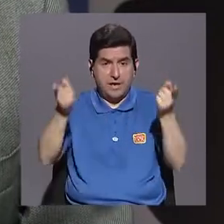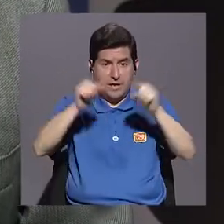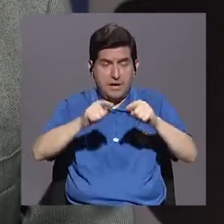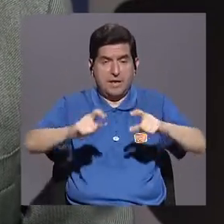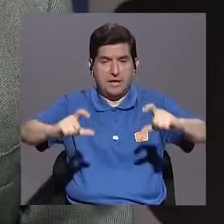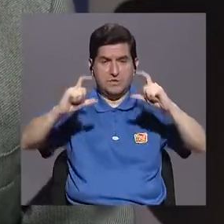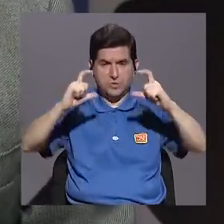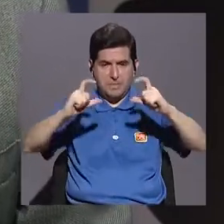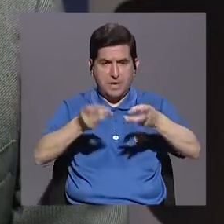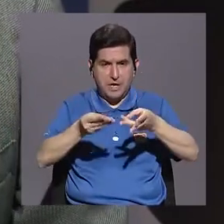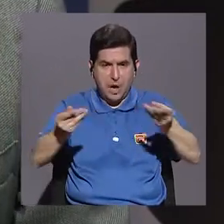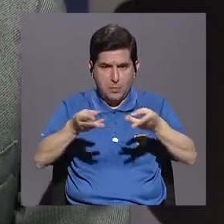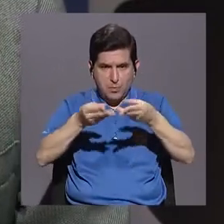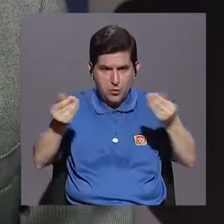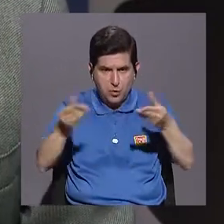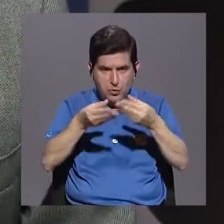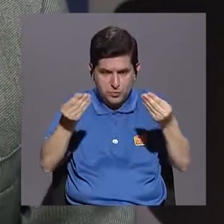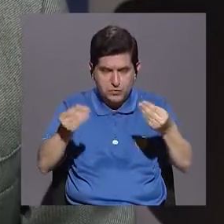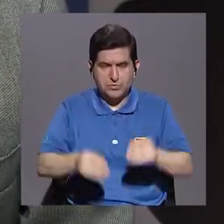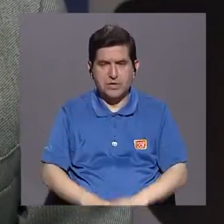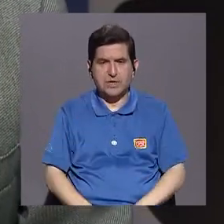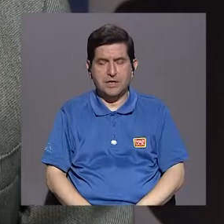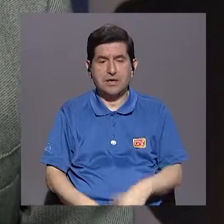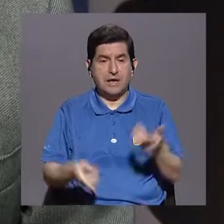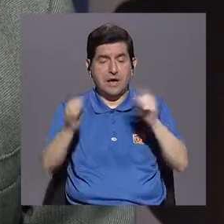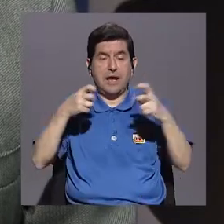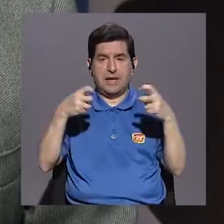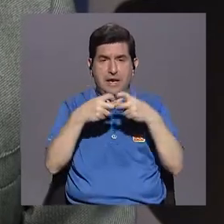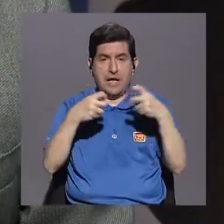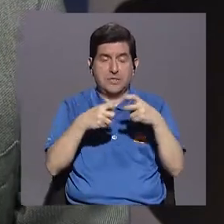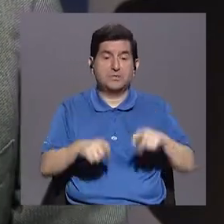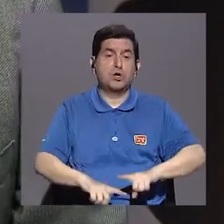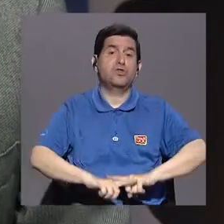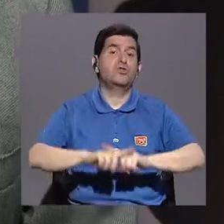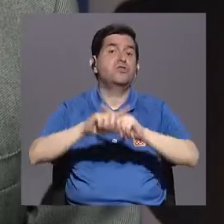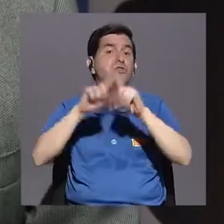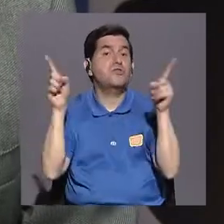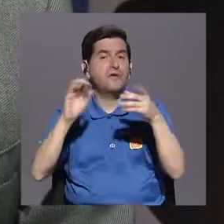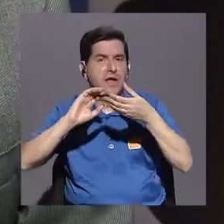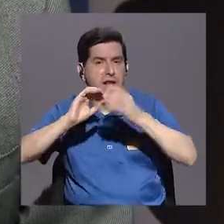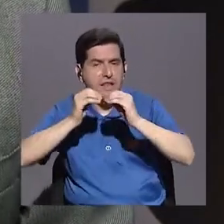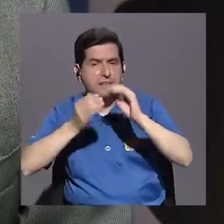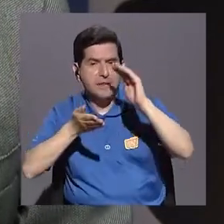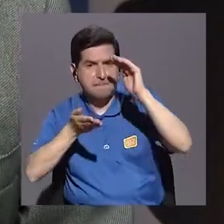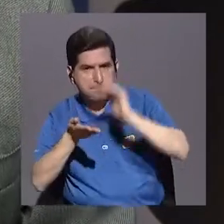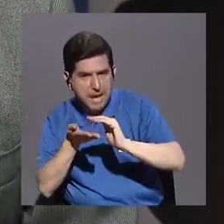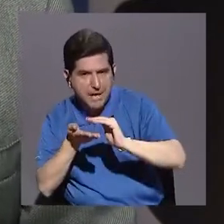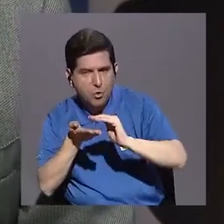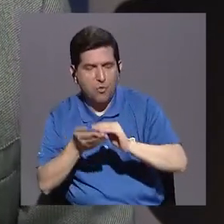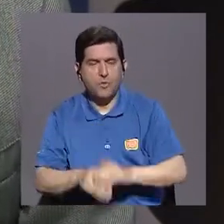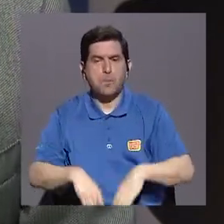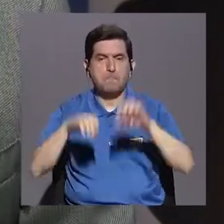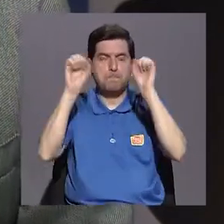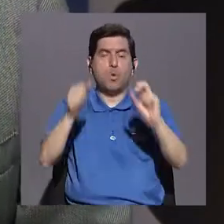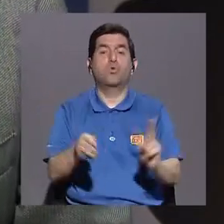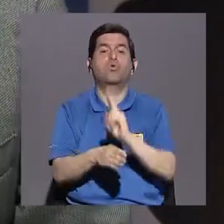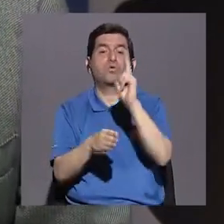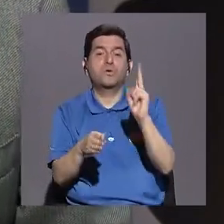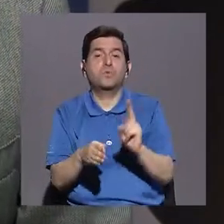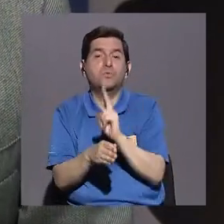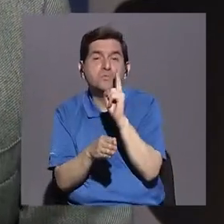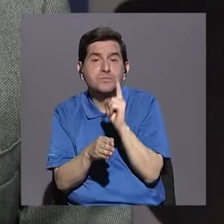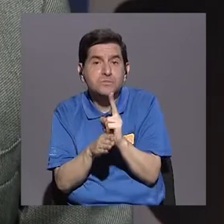a generar en forma de energía eléctrica otra cantidad menor es lo que va a poder usar